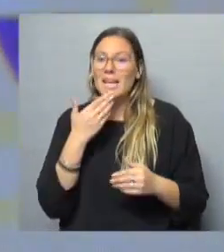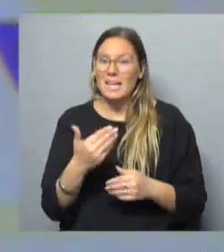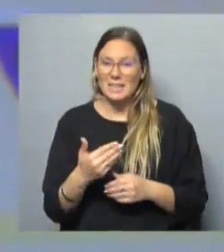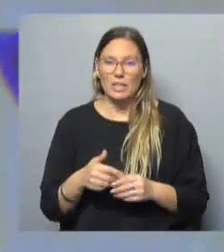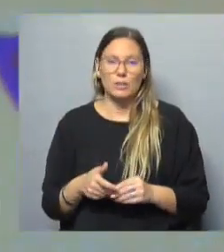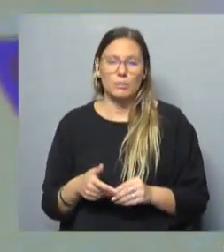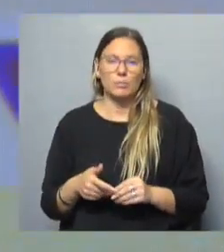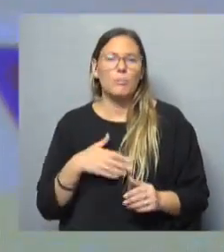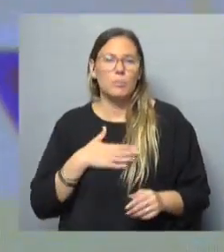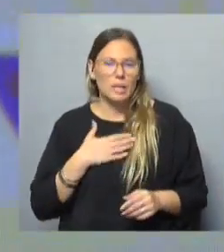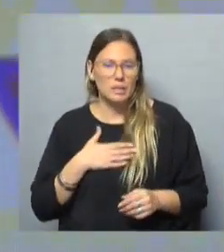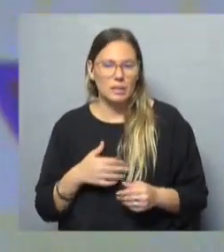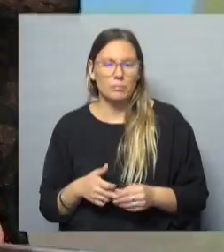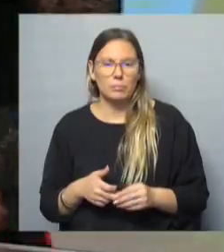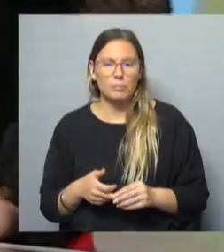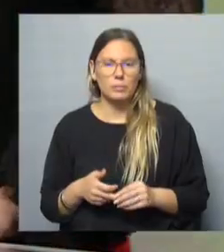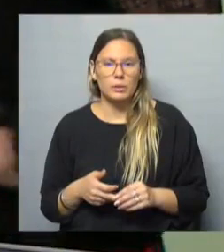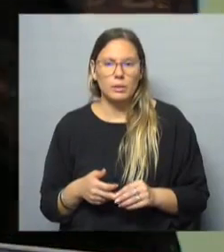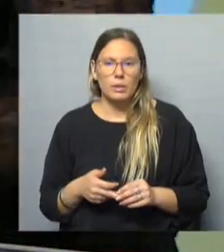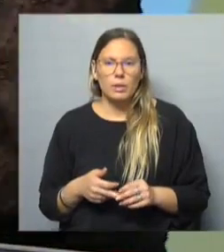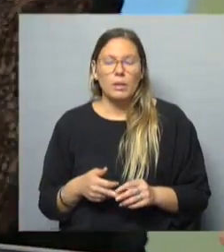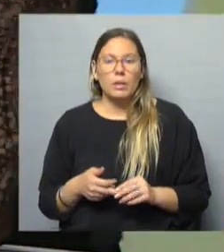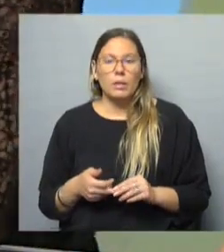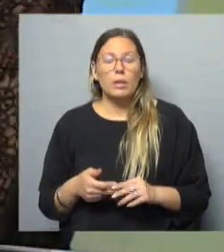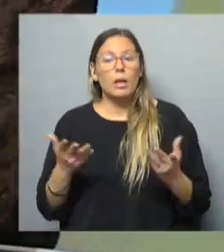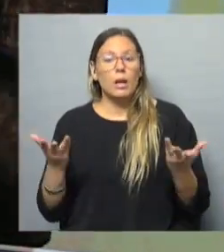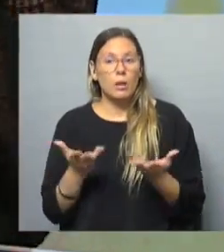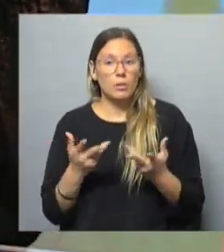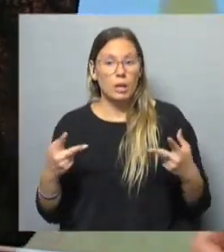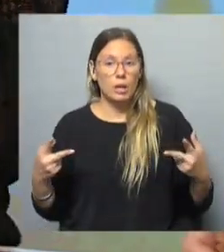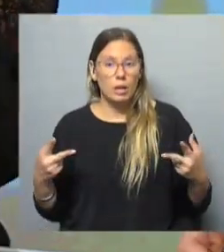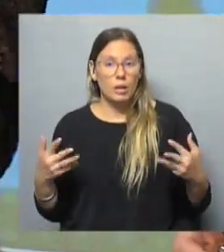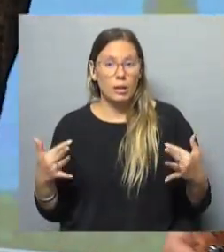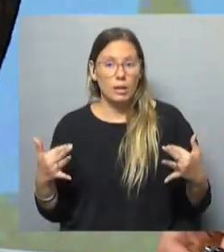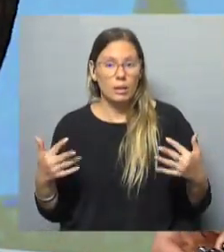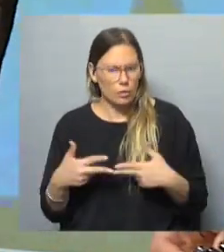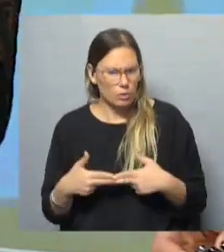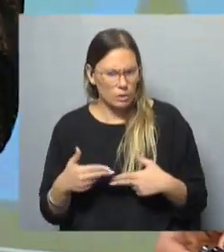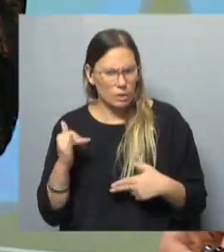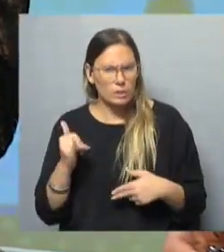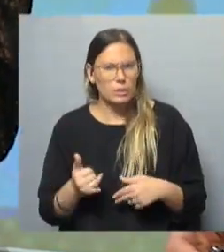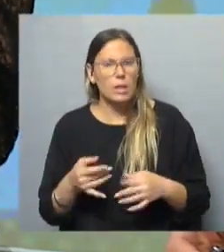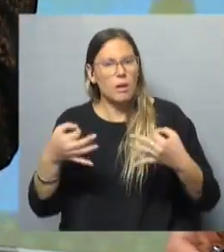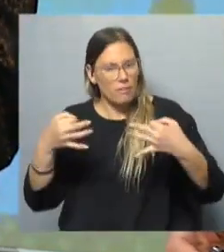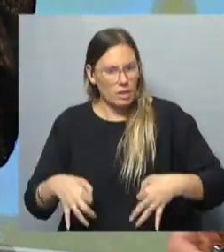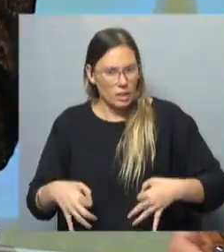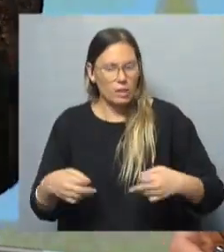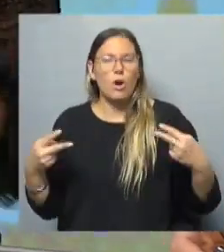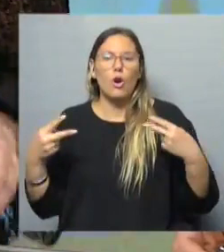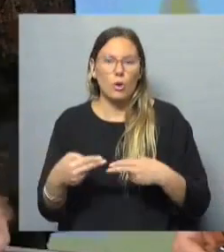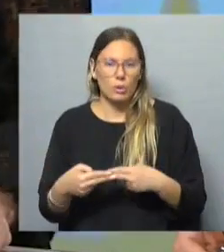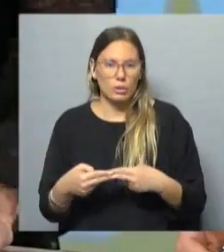More. Un placer. Como siempre. Gracias. Bueno, y nos toca irnos a la tanda. Sí, hablas con palabras verdaderas.